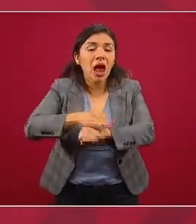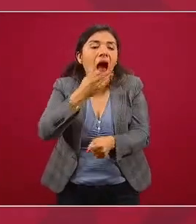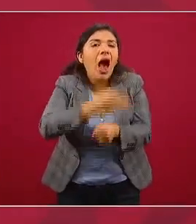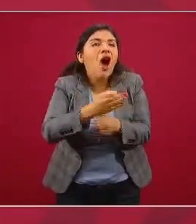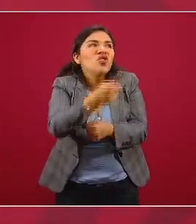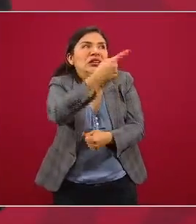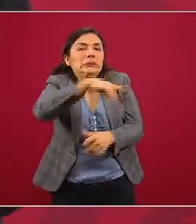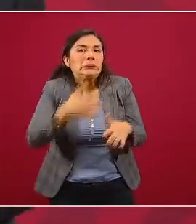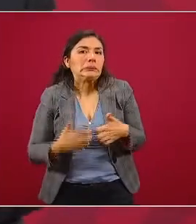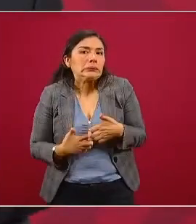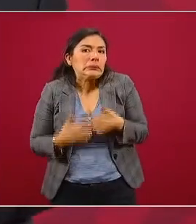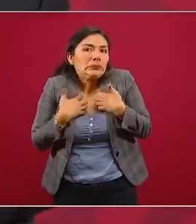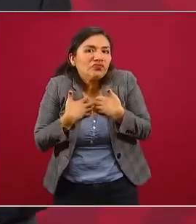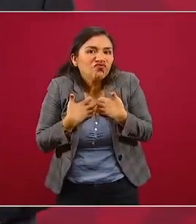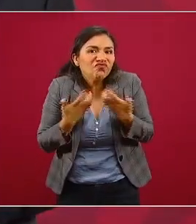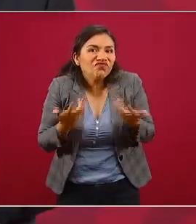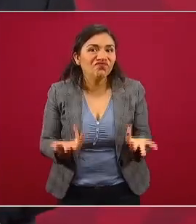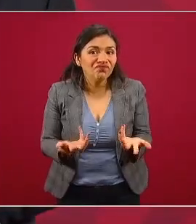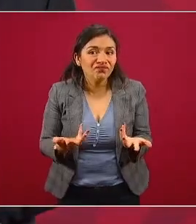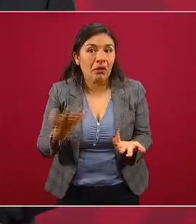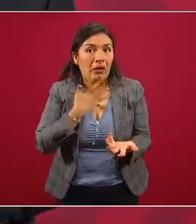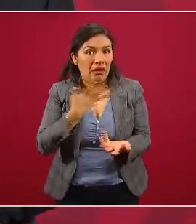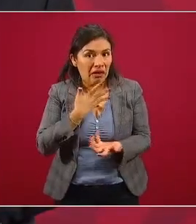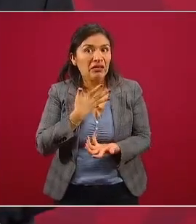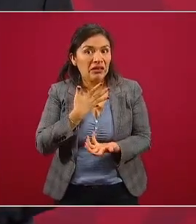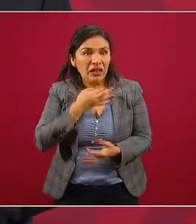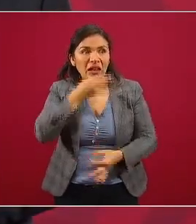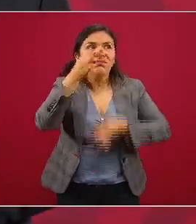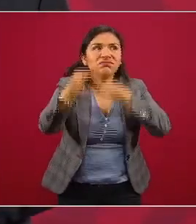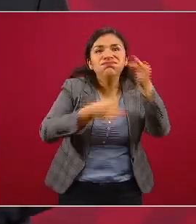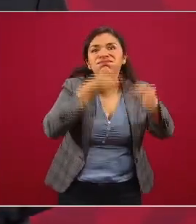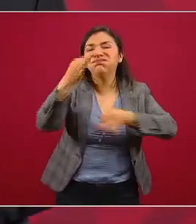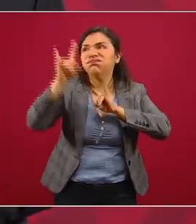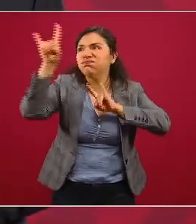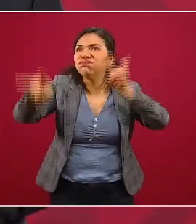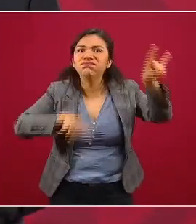molestos. Hay hasta campañas en medios